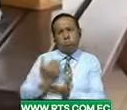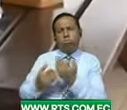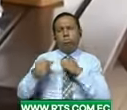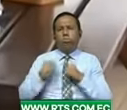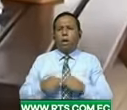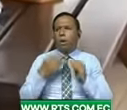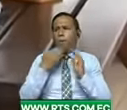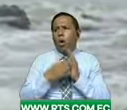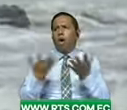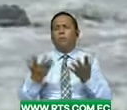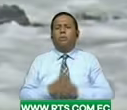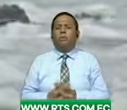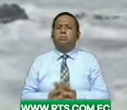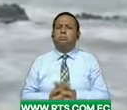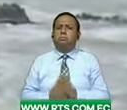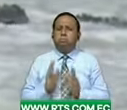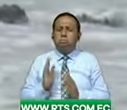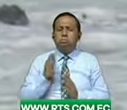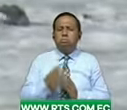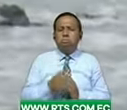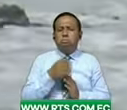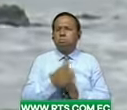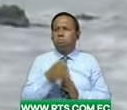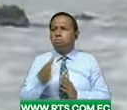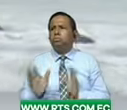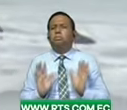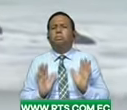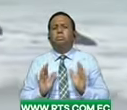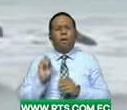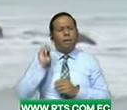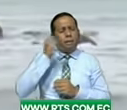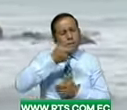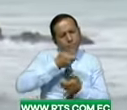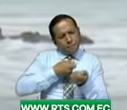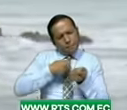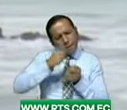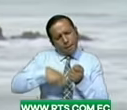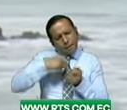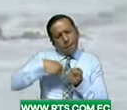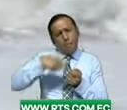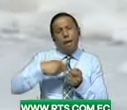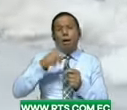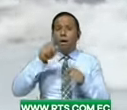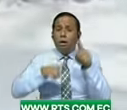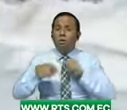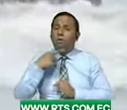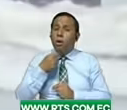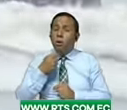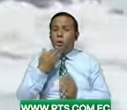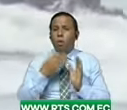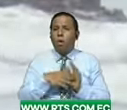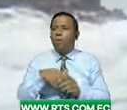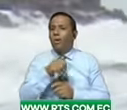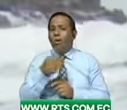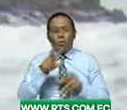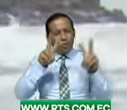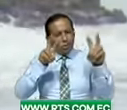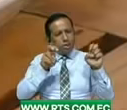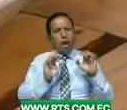en extensión y pescar suertes. A distancia, hombres y mujeres que desafían a las turbulencias del